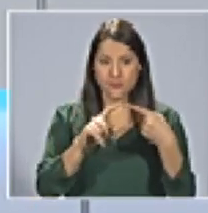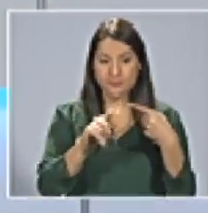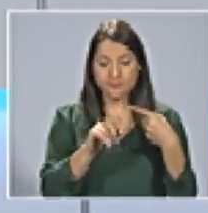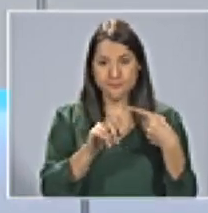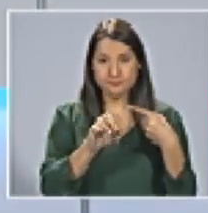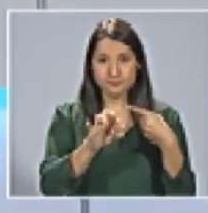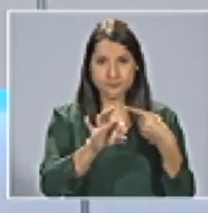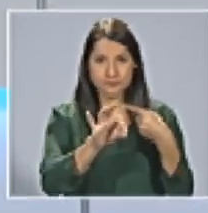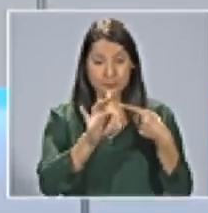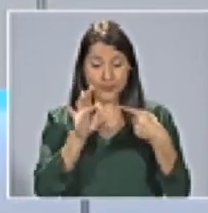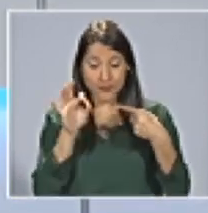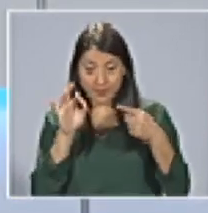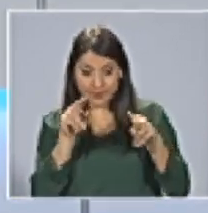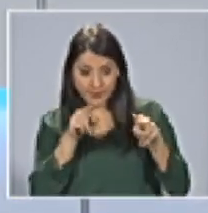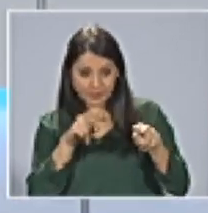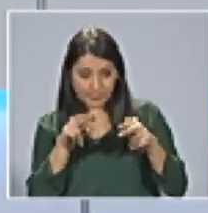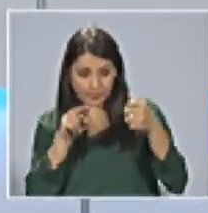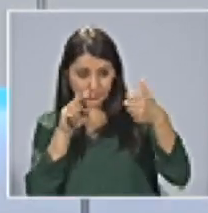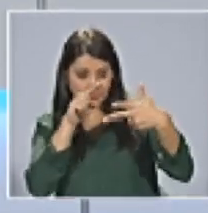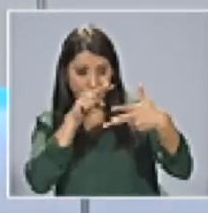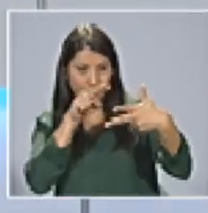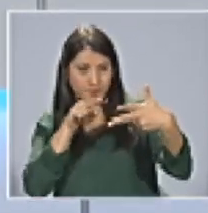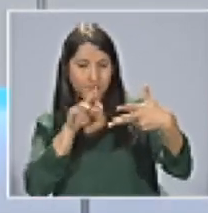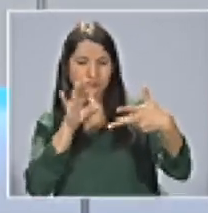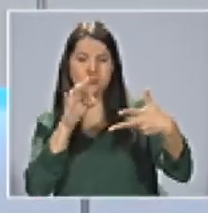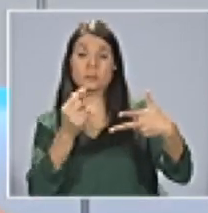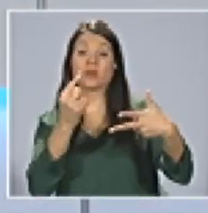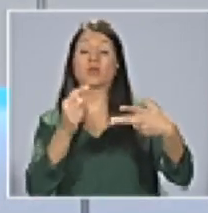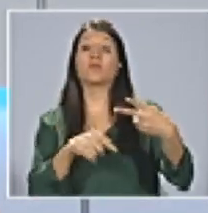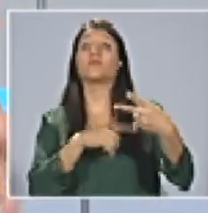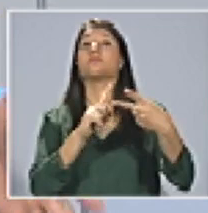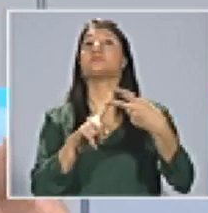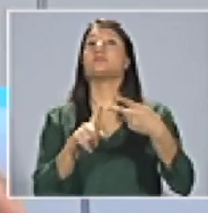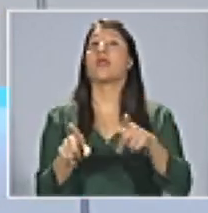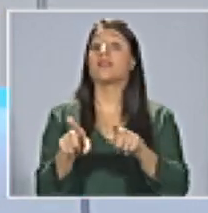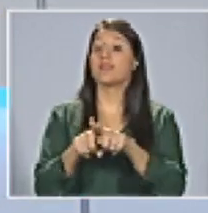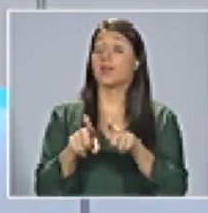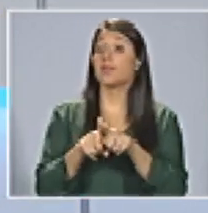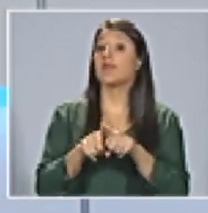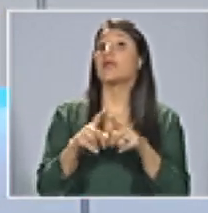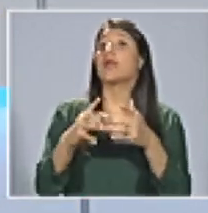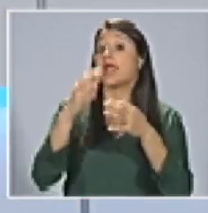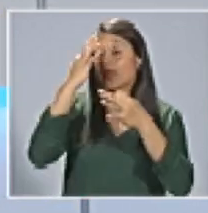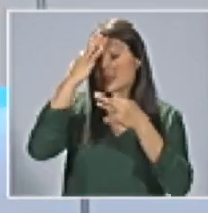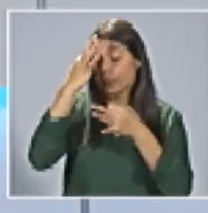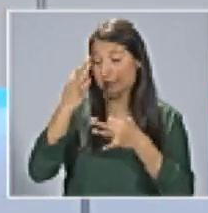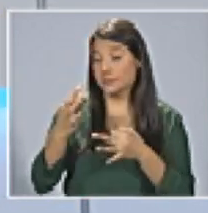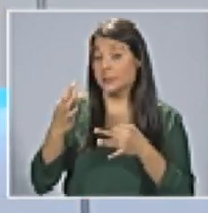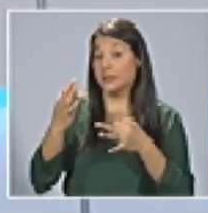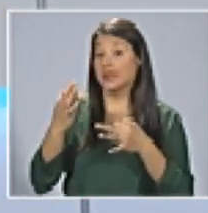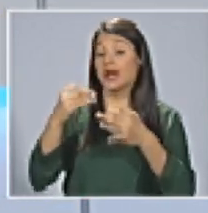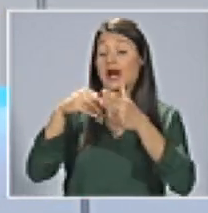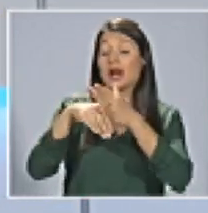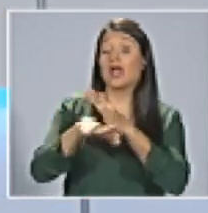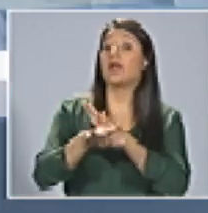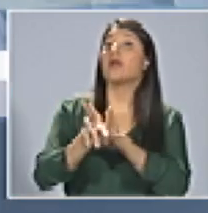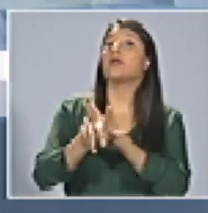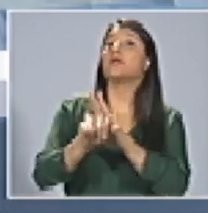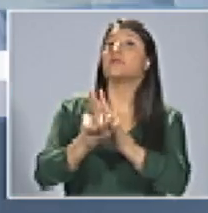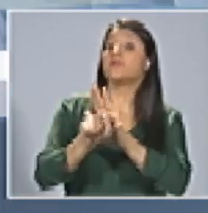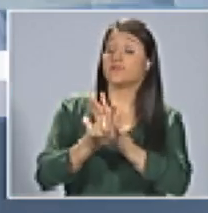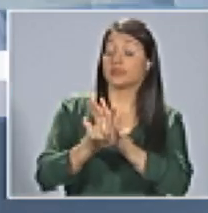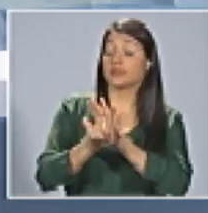la base de las ternas ya propuestas, y la otra, que decidan el plenario, porque aquí ya no es la comisión de